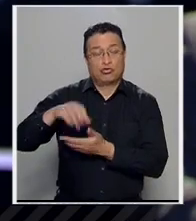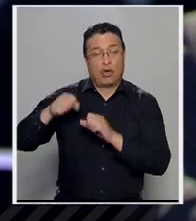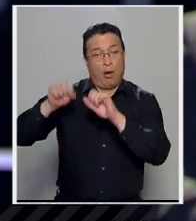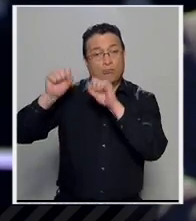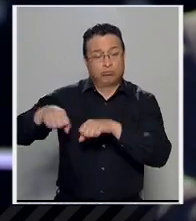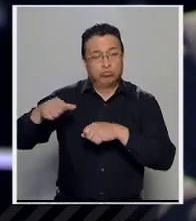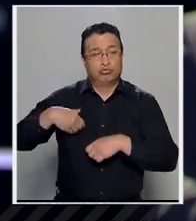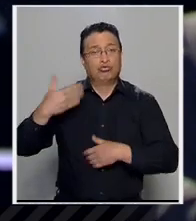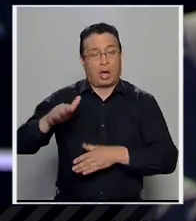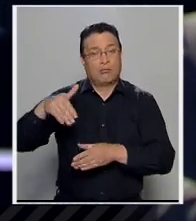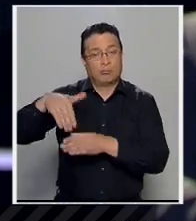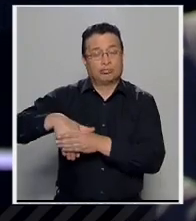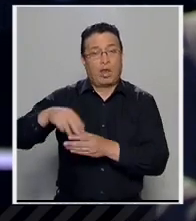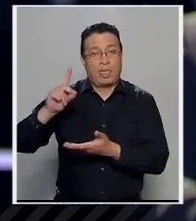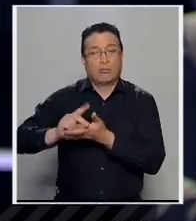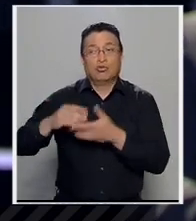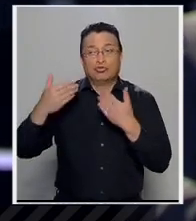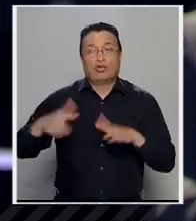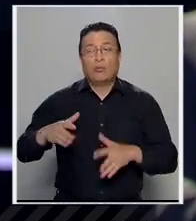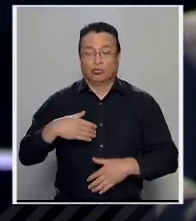primera instancia en la Cámara de Diputados. ¿Pero en su sistema?